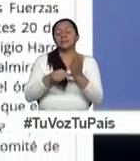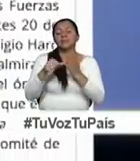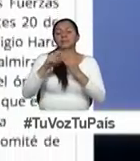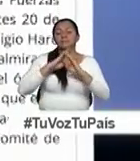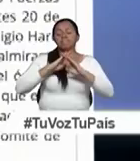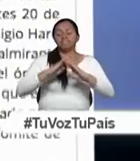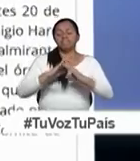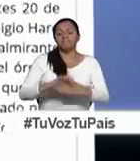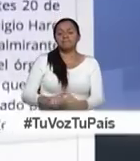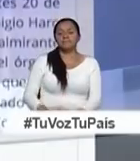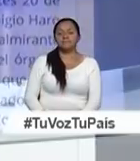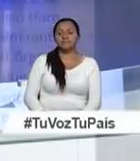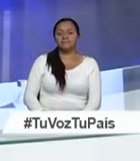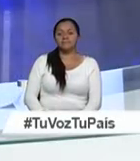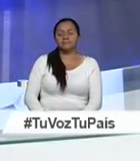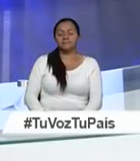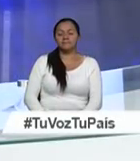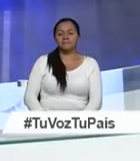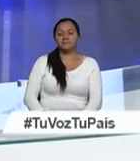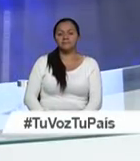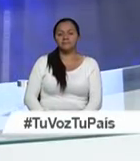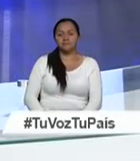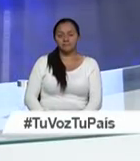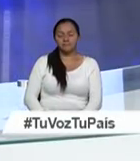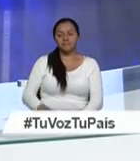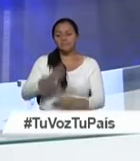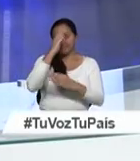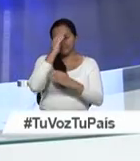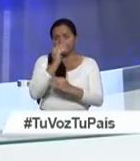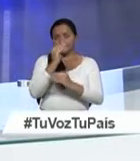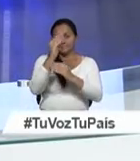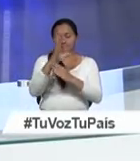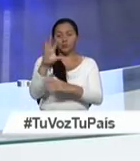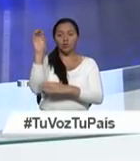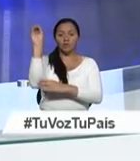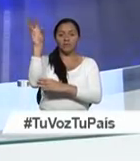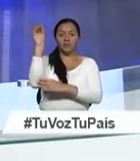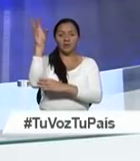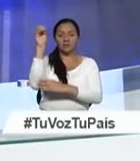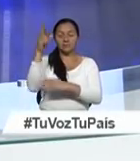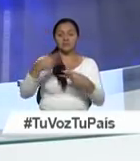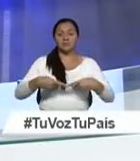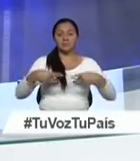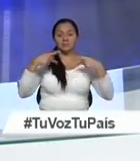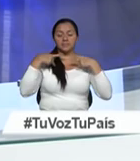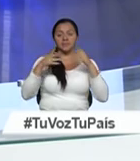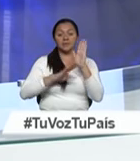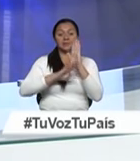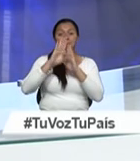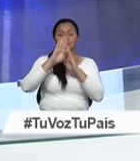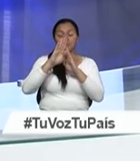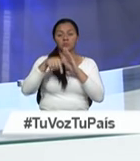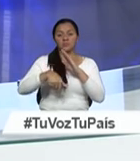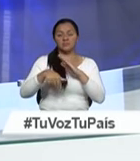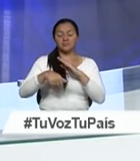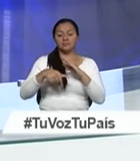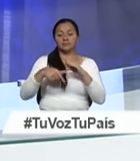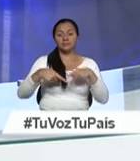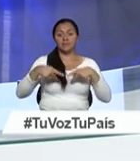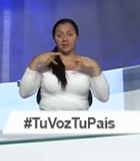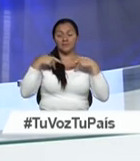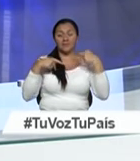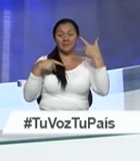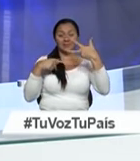Ricardo Patiño. Y ahora le contamos que la Conferencia sobre Vivienda y Desarrollo Urbano Sostenible Hábitat